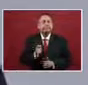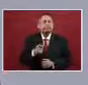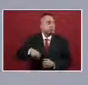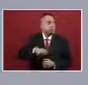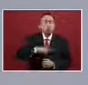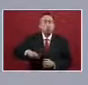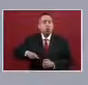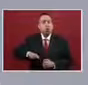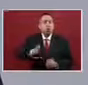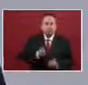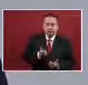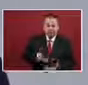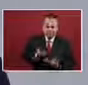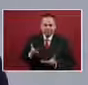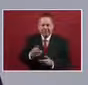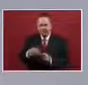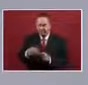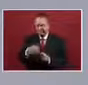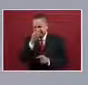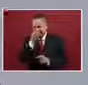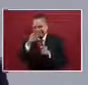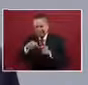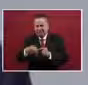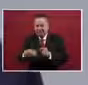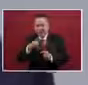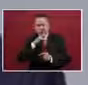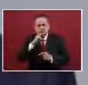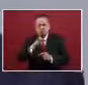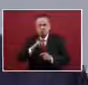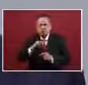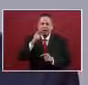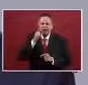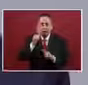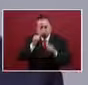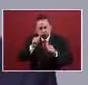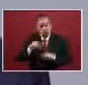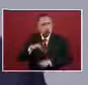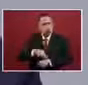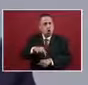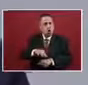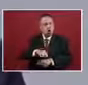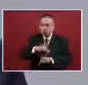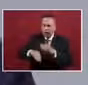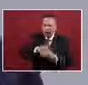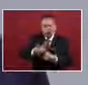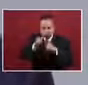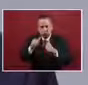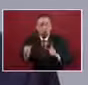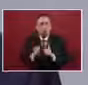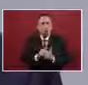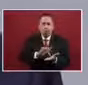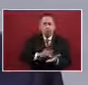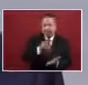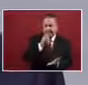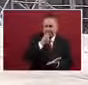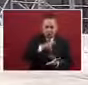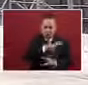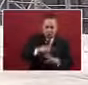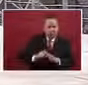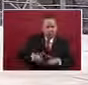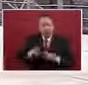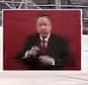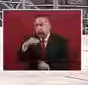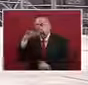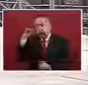ofrecer pronto, muy pronto, atención médica y todos los medicamentos